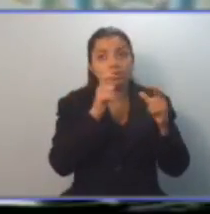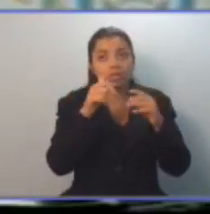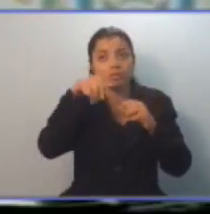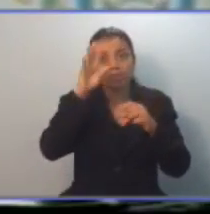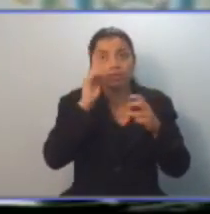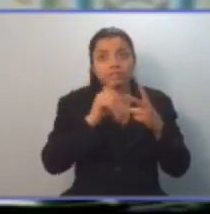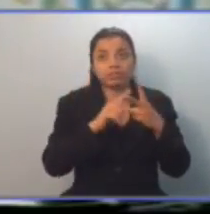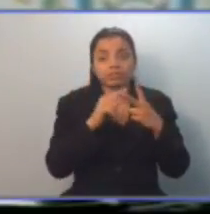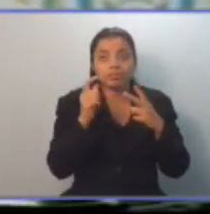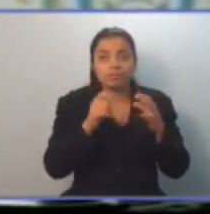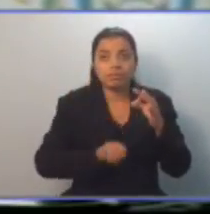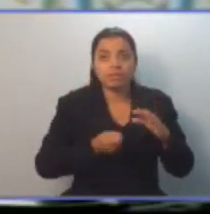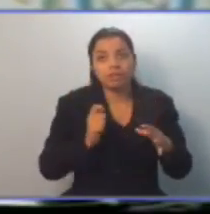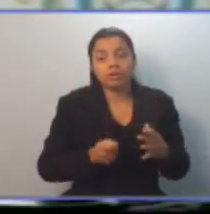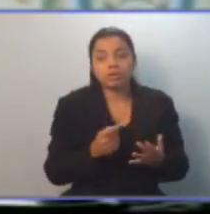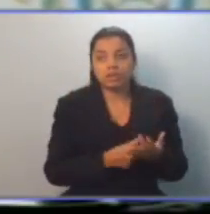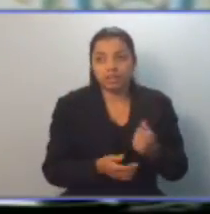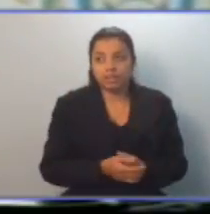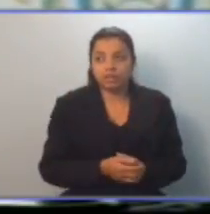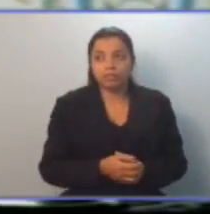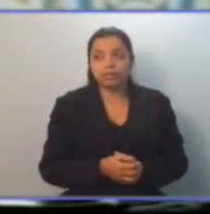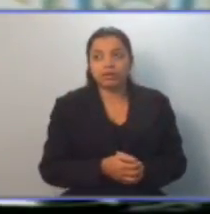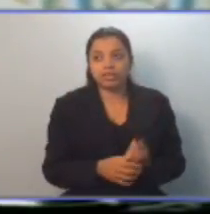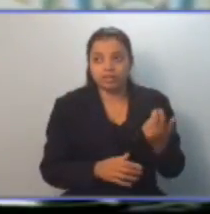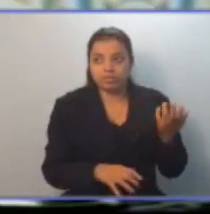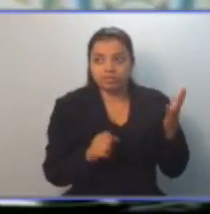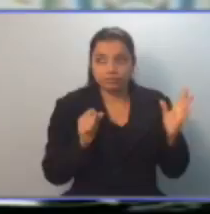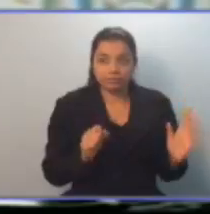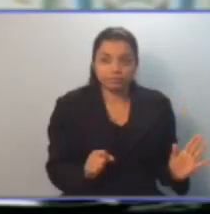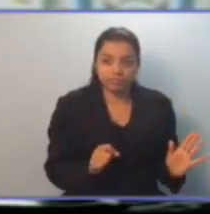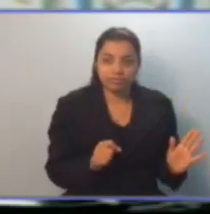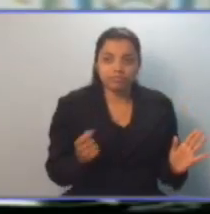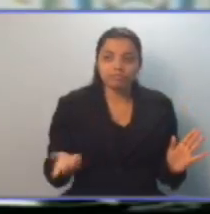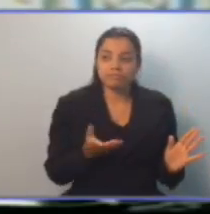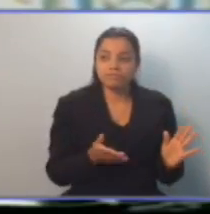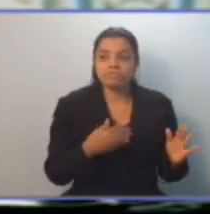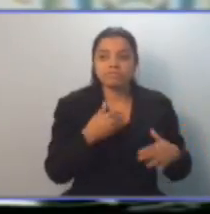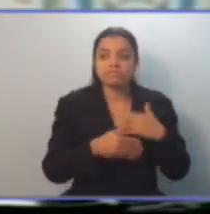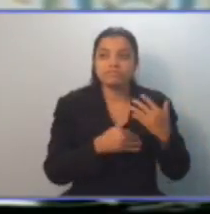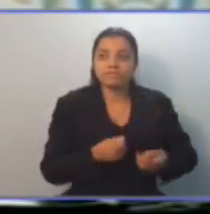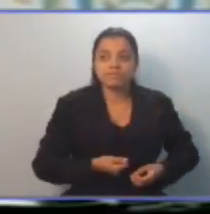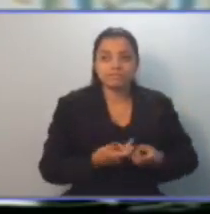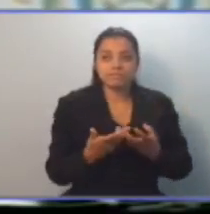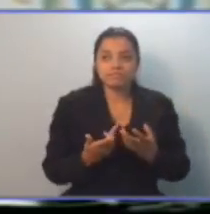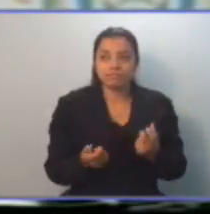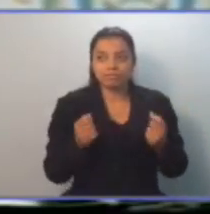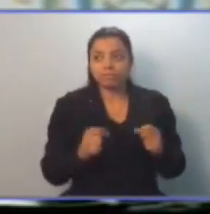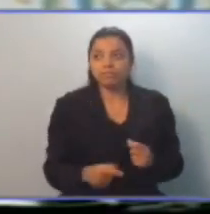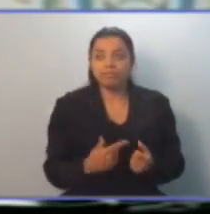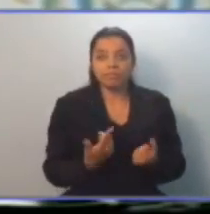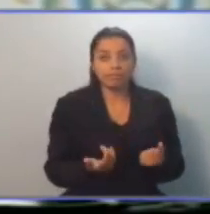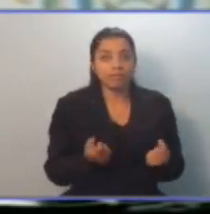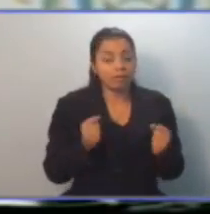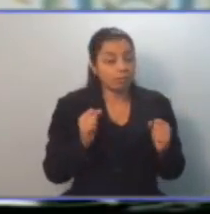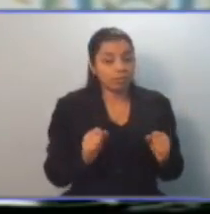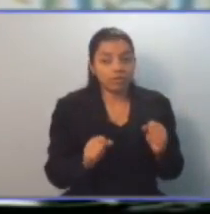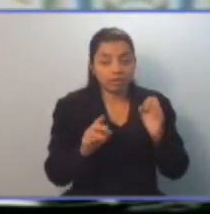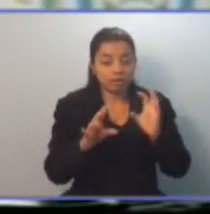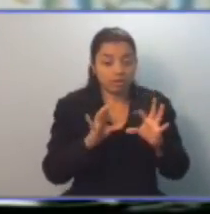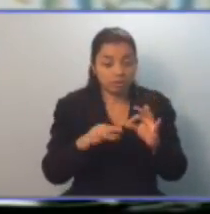Entonces pareciera que por un lado el texto constitucional al establecer eso habilita a que hayan algún